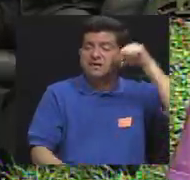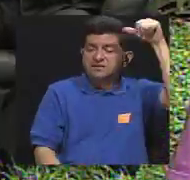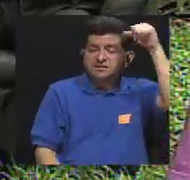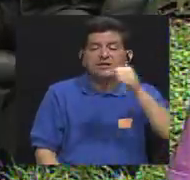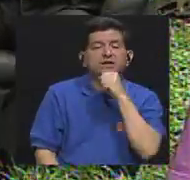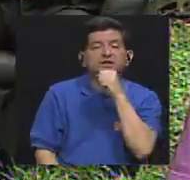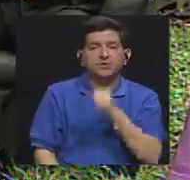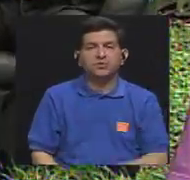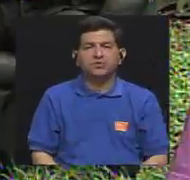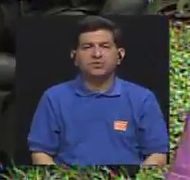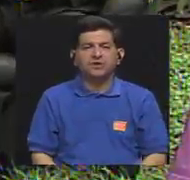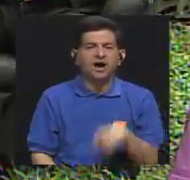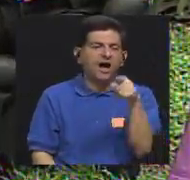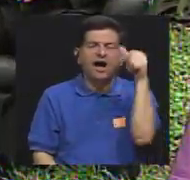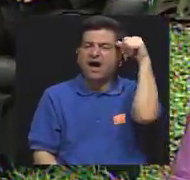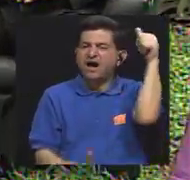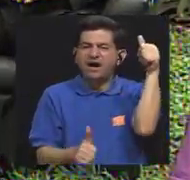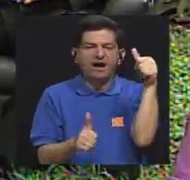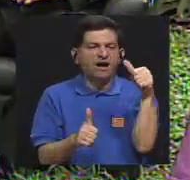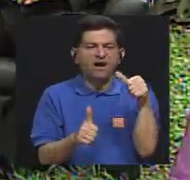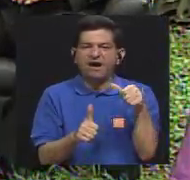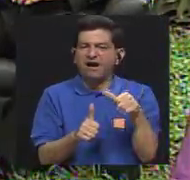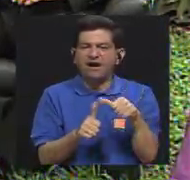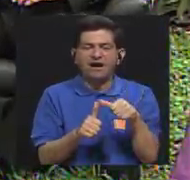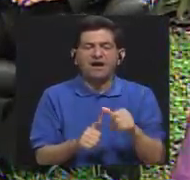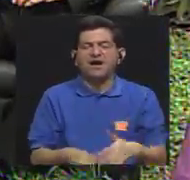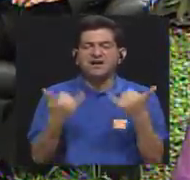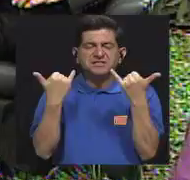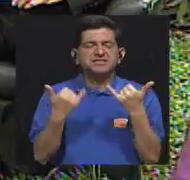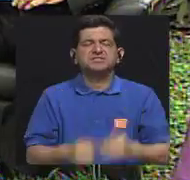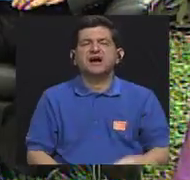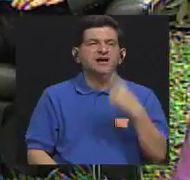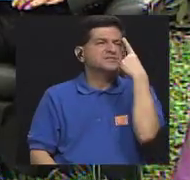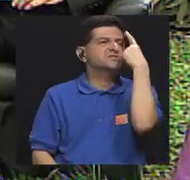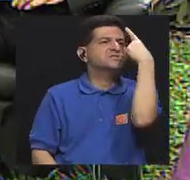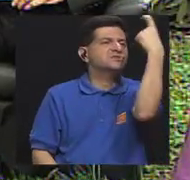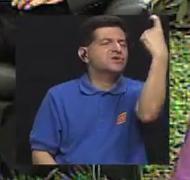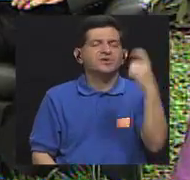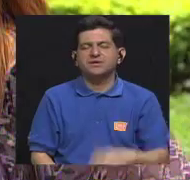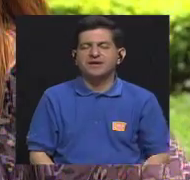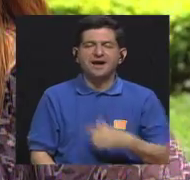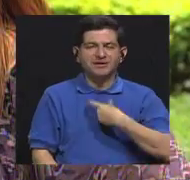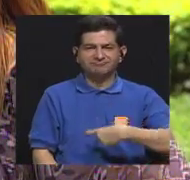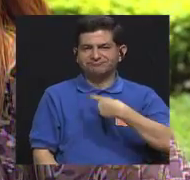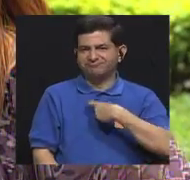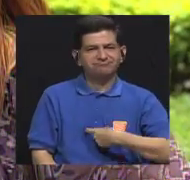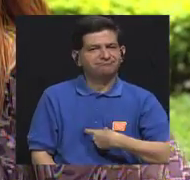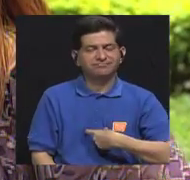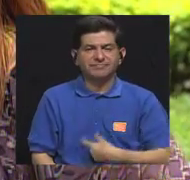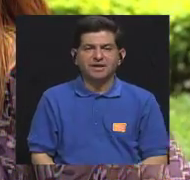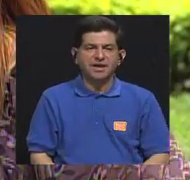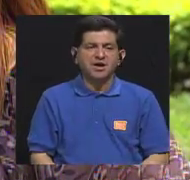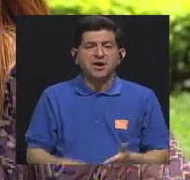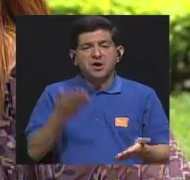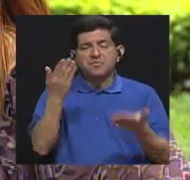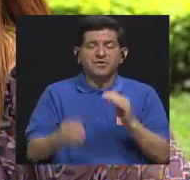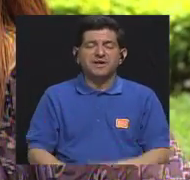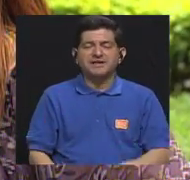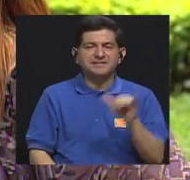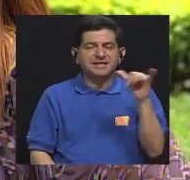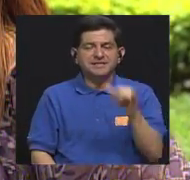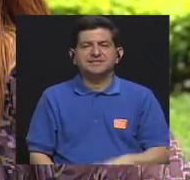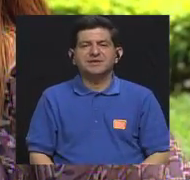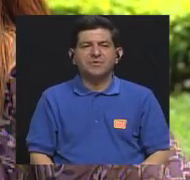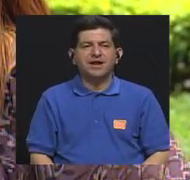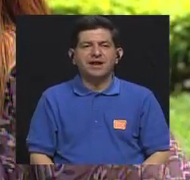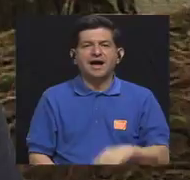veces el adulto mayor pierde el deseo de seguir soñando porque se le han